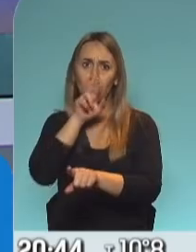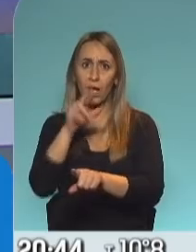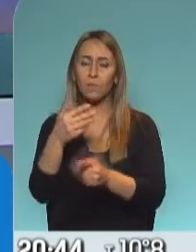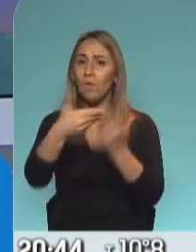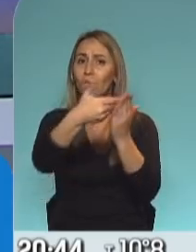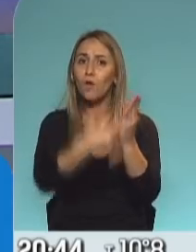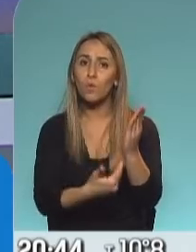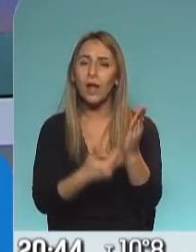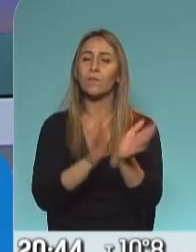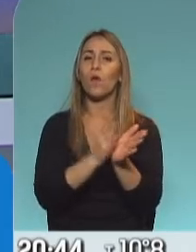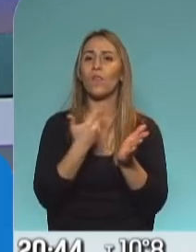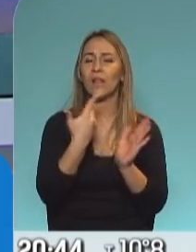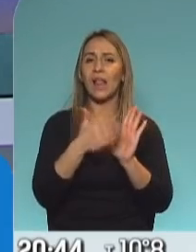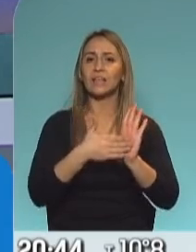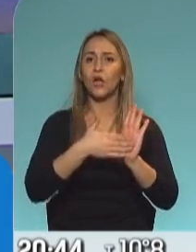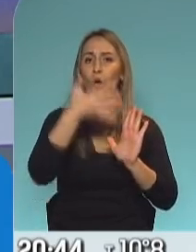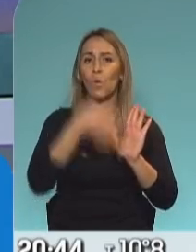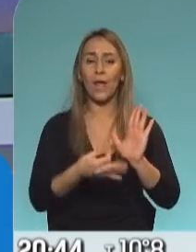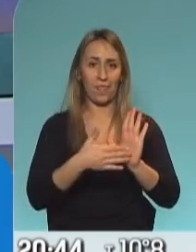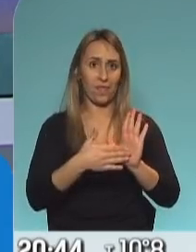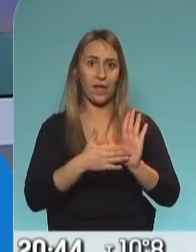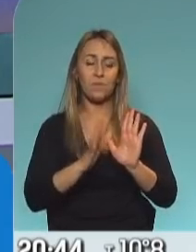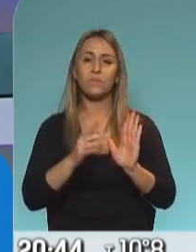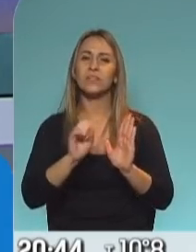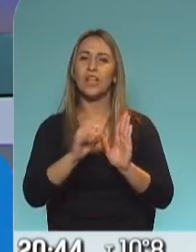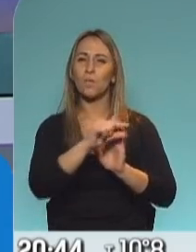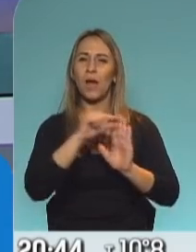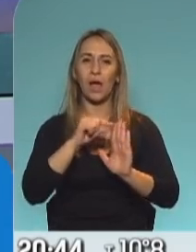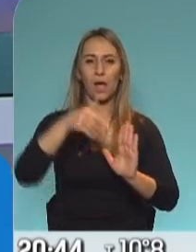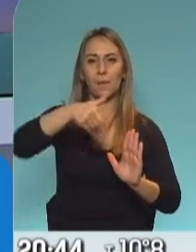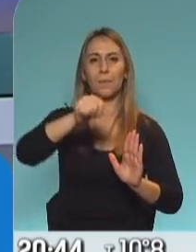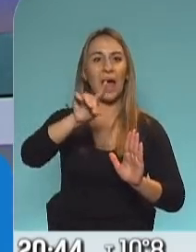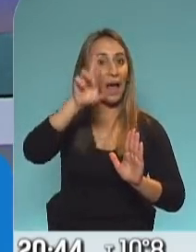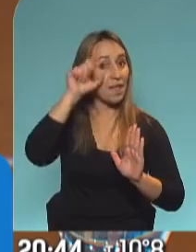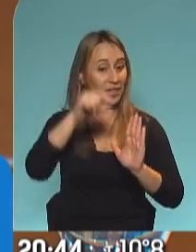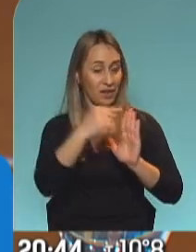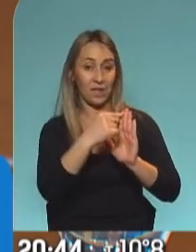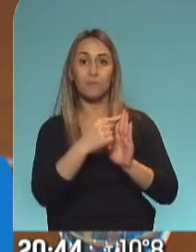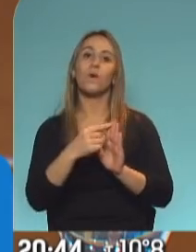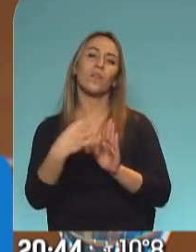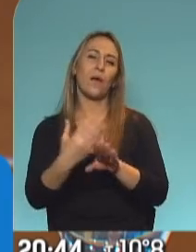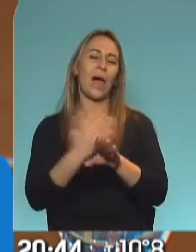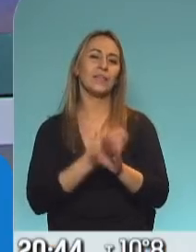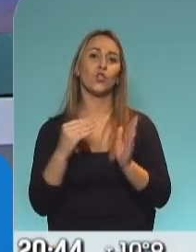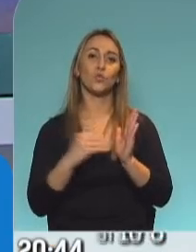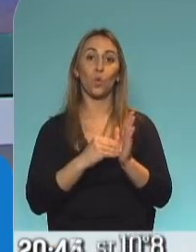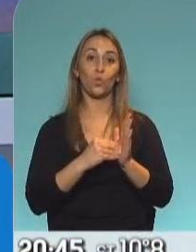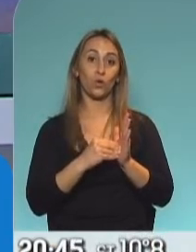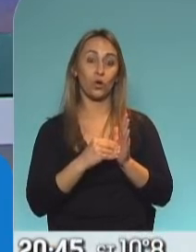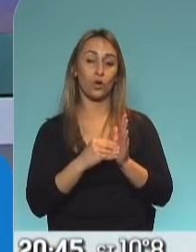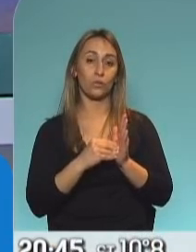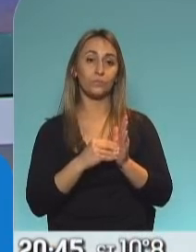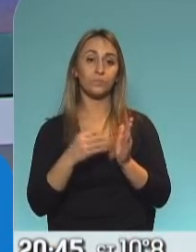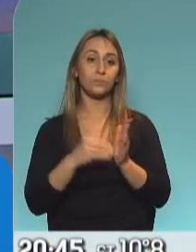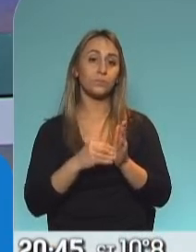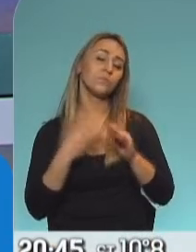declaración jurada, que se llama madre, que se acerca obviamente con un turno previo para no hacer lío, con un turno previo